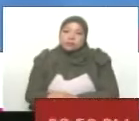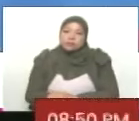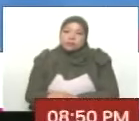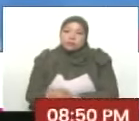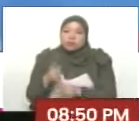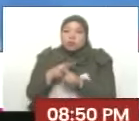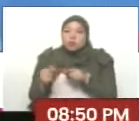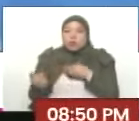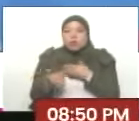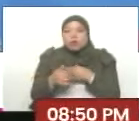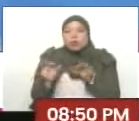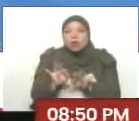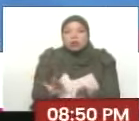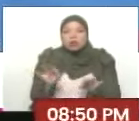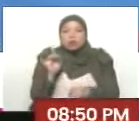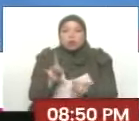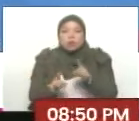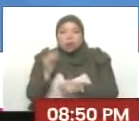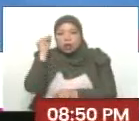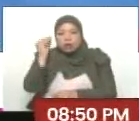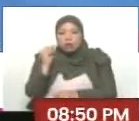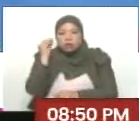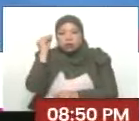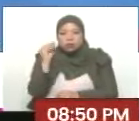Pero el ataque, solamente hago una reflexión.